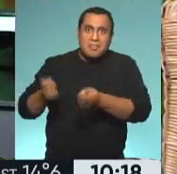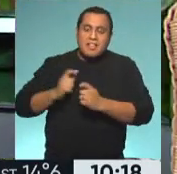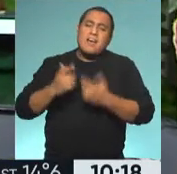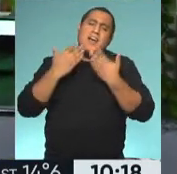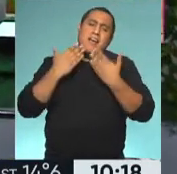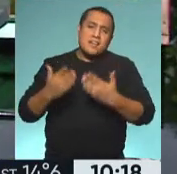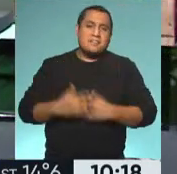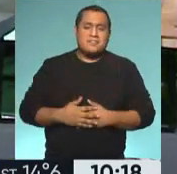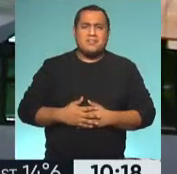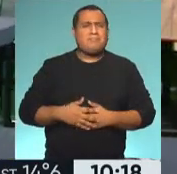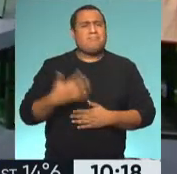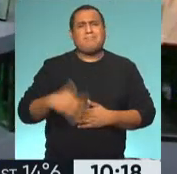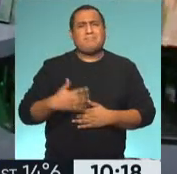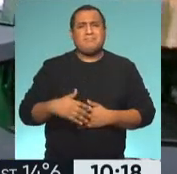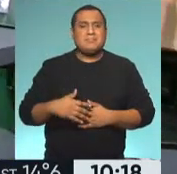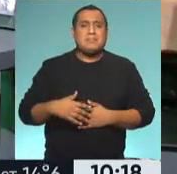genio,